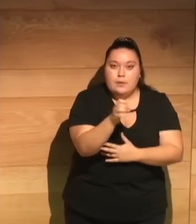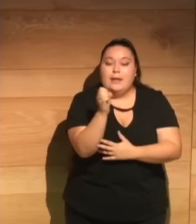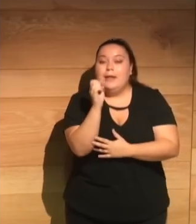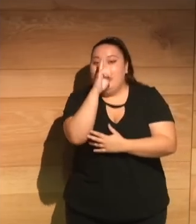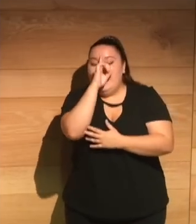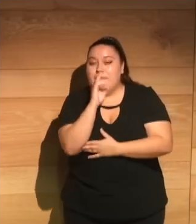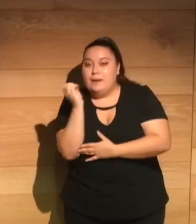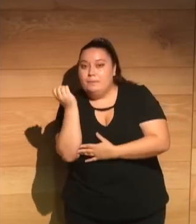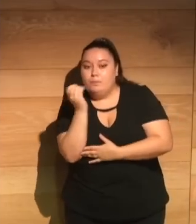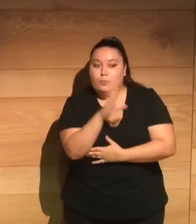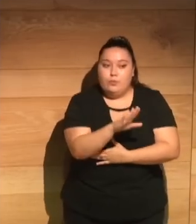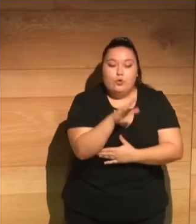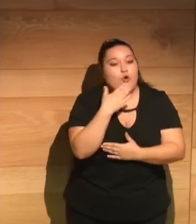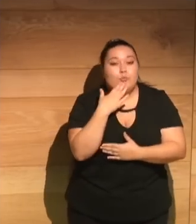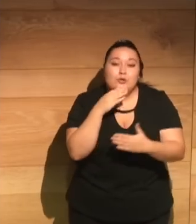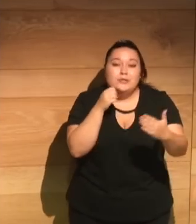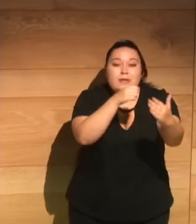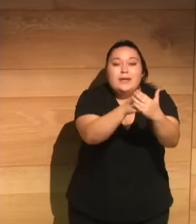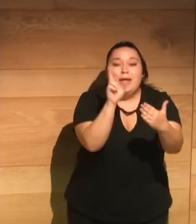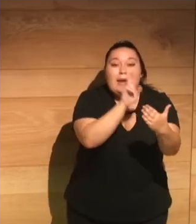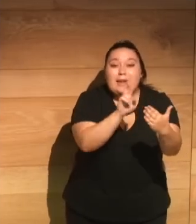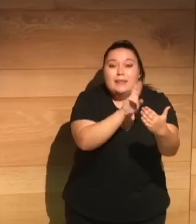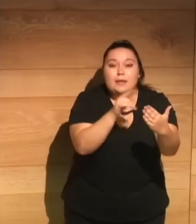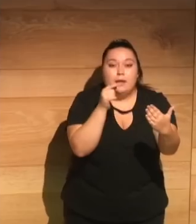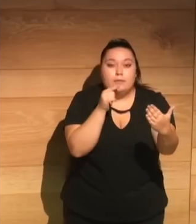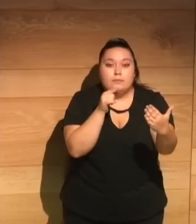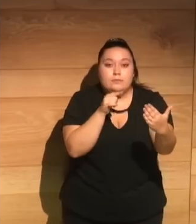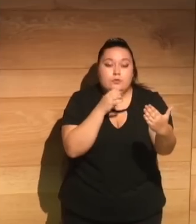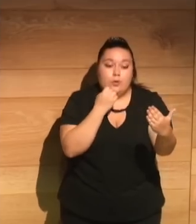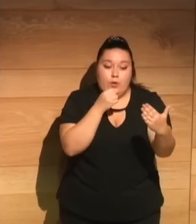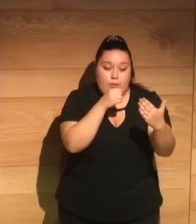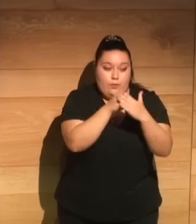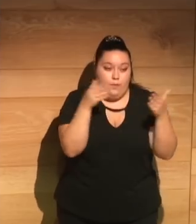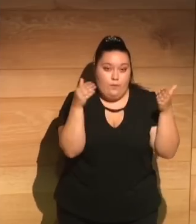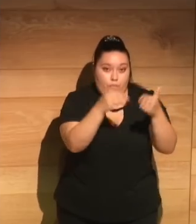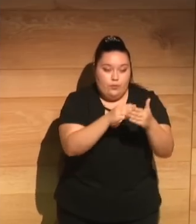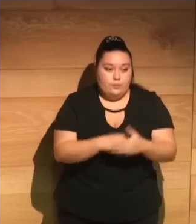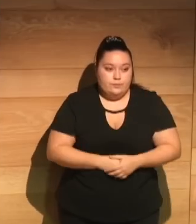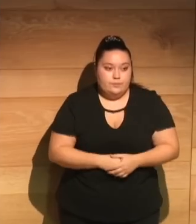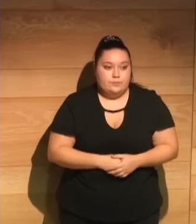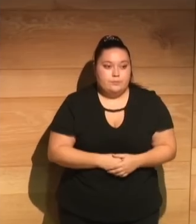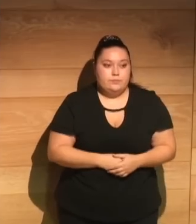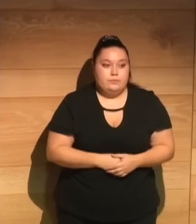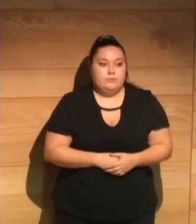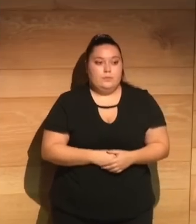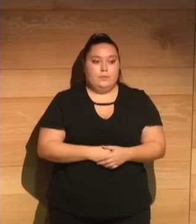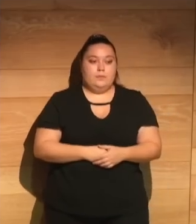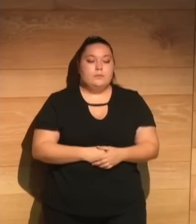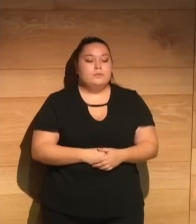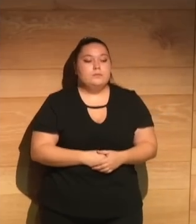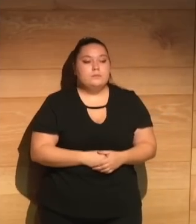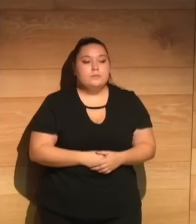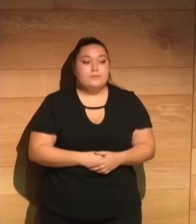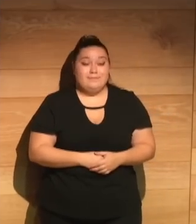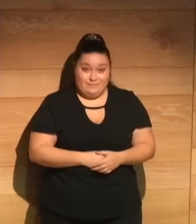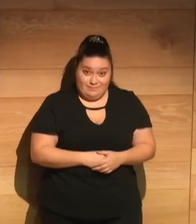imagen... En la retina, por decirlo así, en lo que sería la retina. En el fondo del ojo, en este caso en el fondo de la cámara oscura, que recrea de forma muy básica un